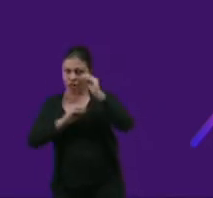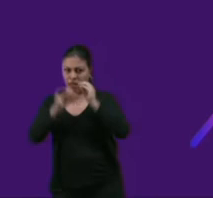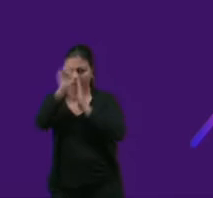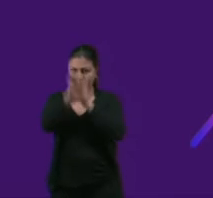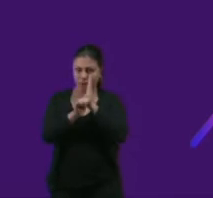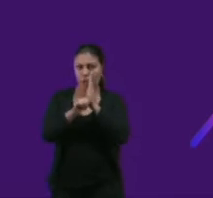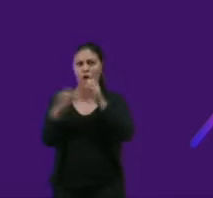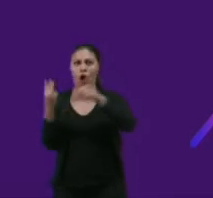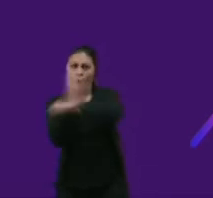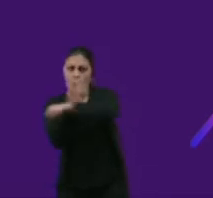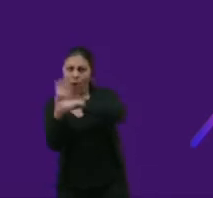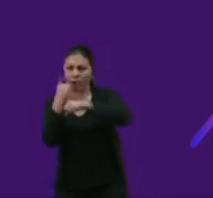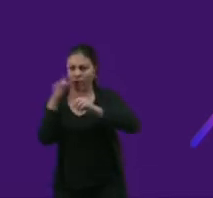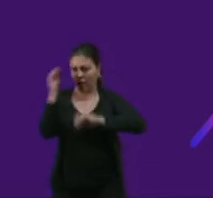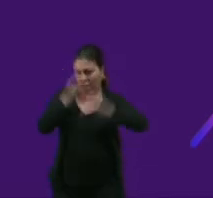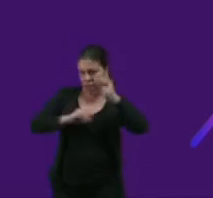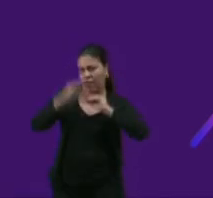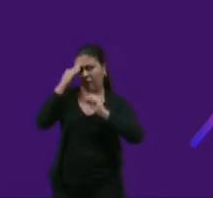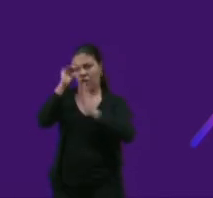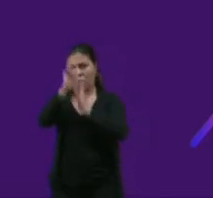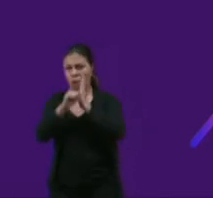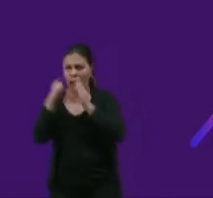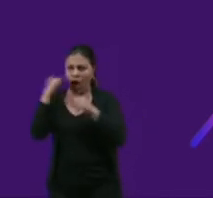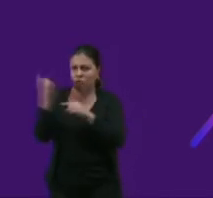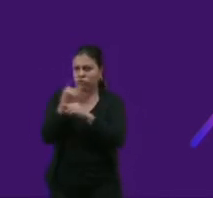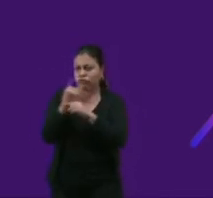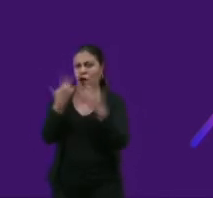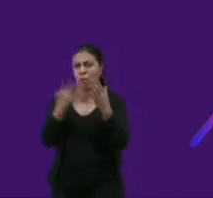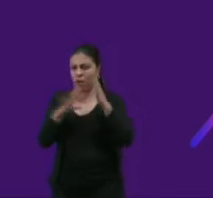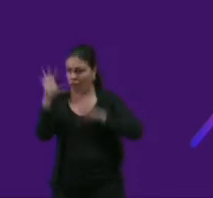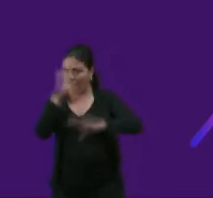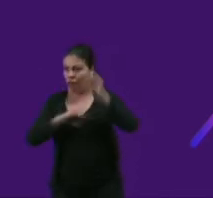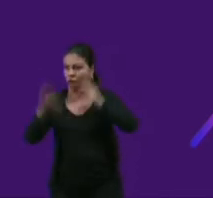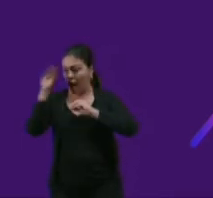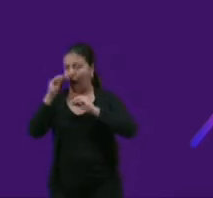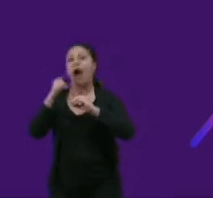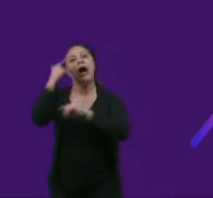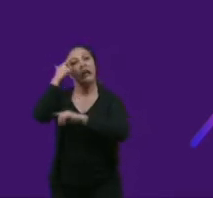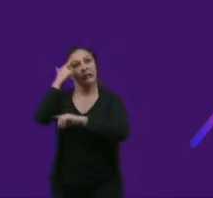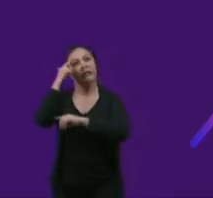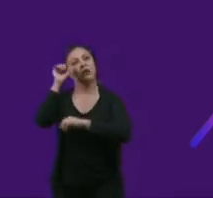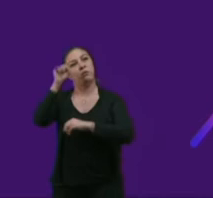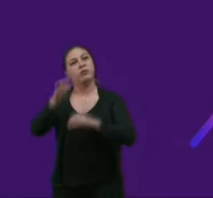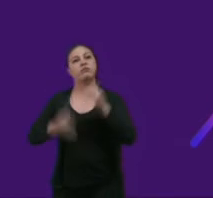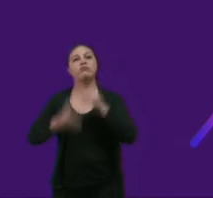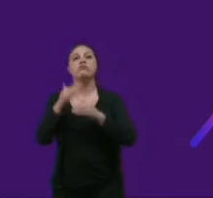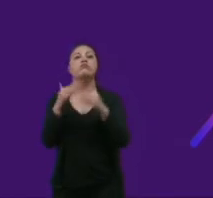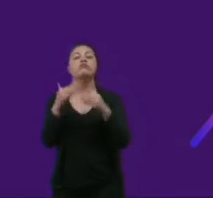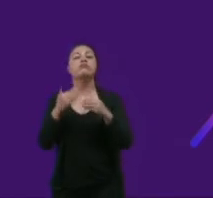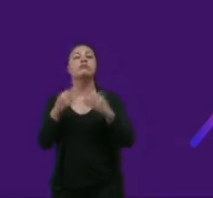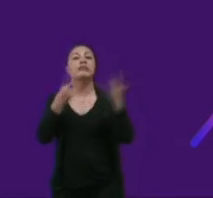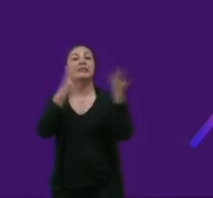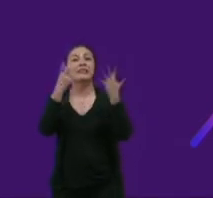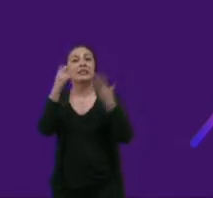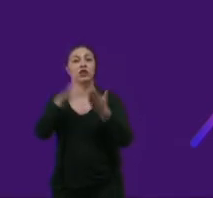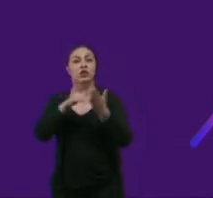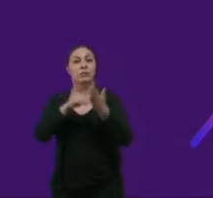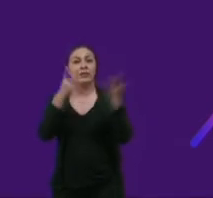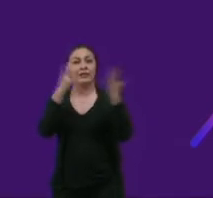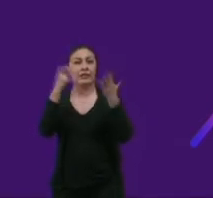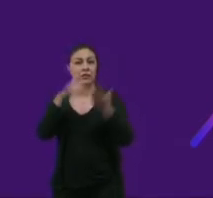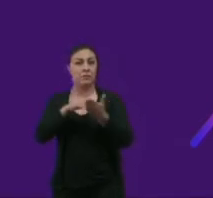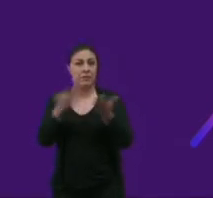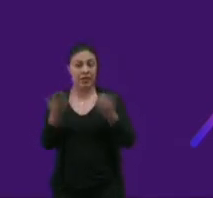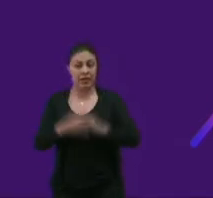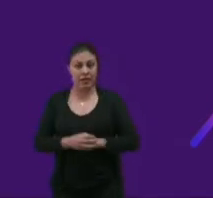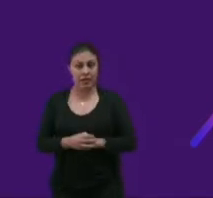perfil programitas y gracias a eso inicié con 700 mil pesos imaginamos que